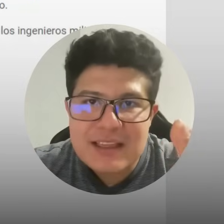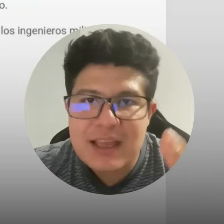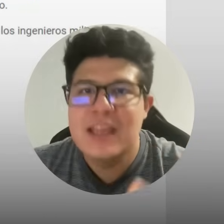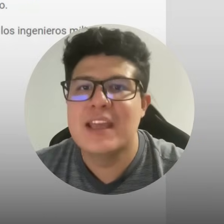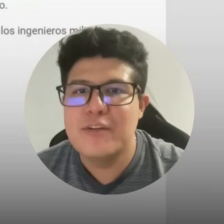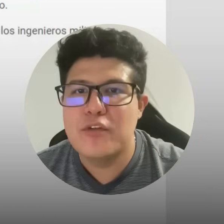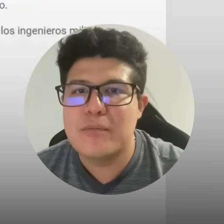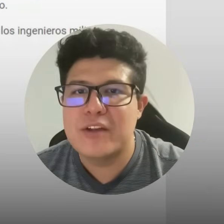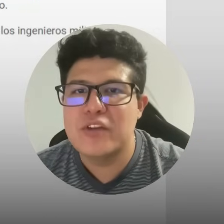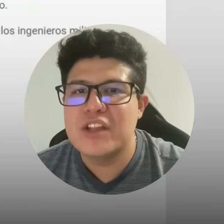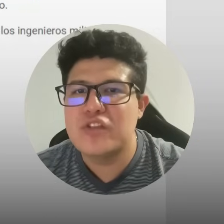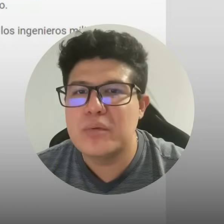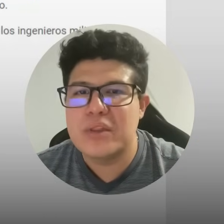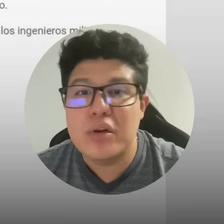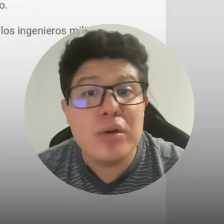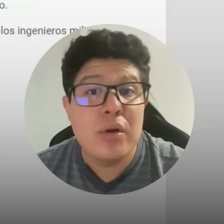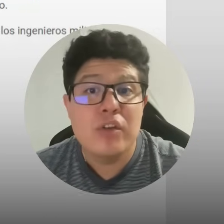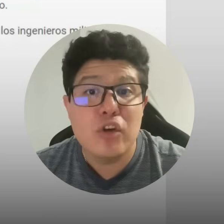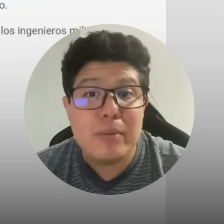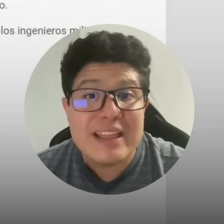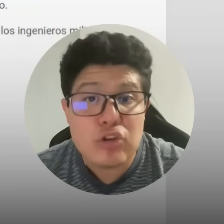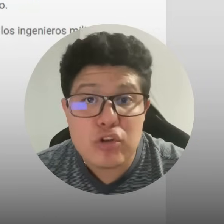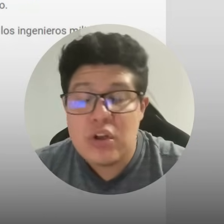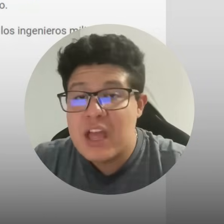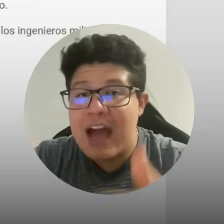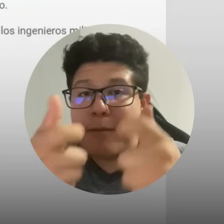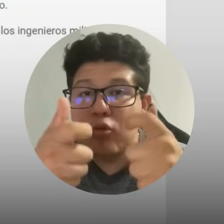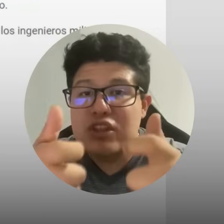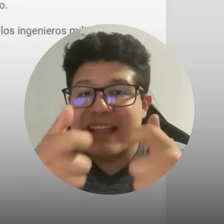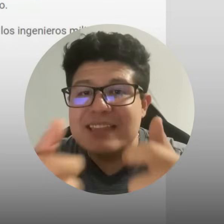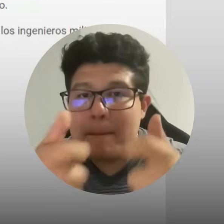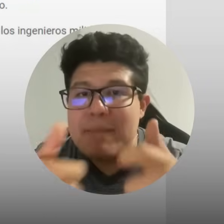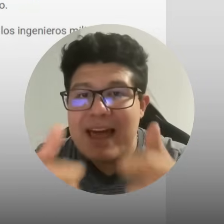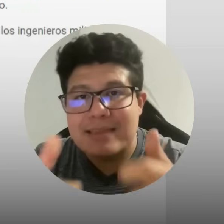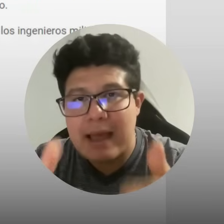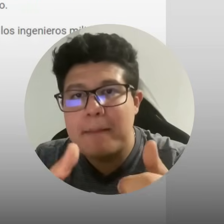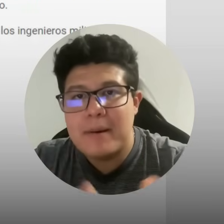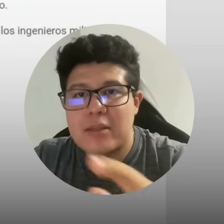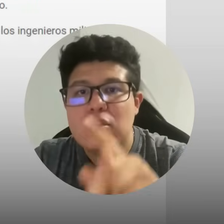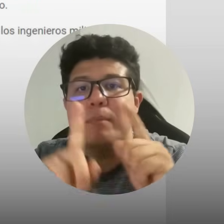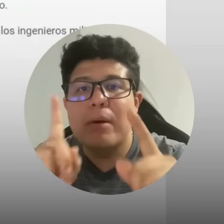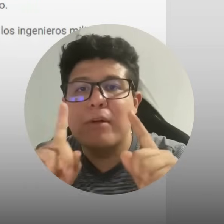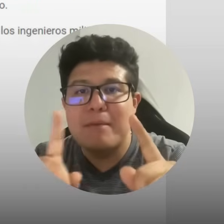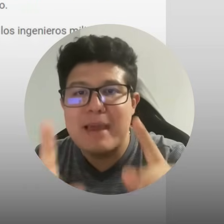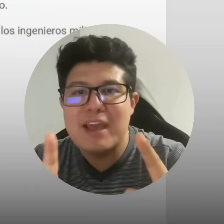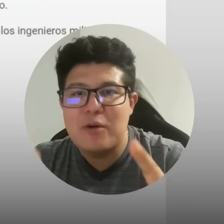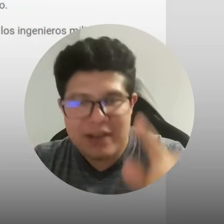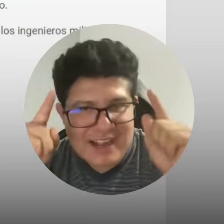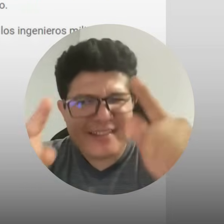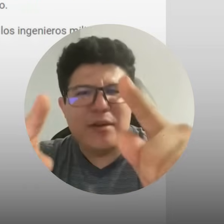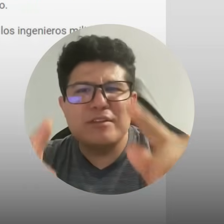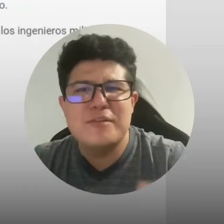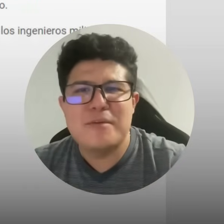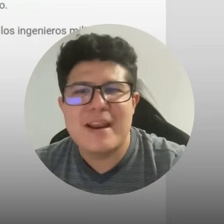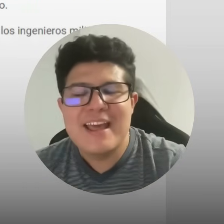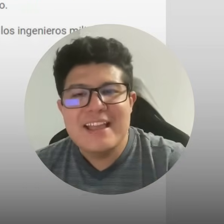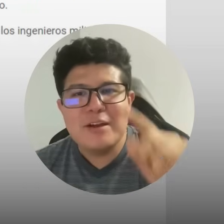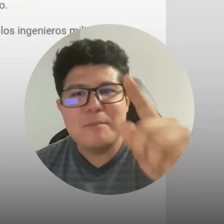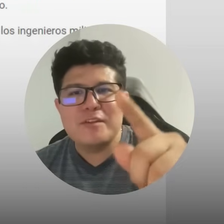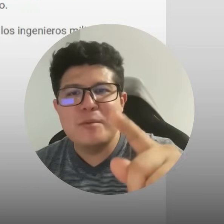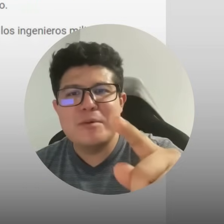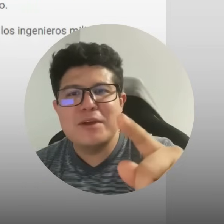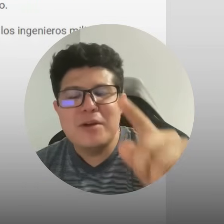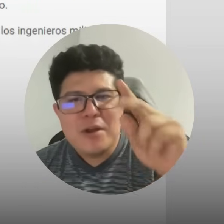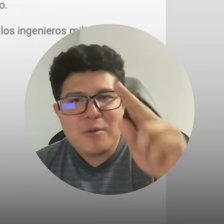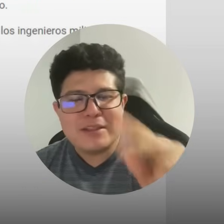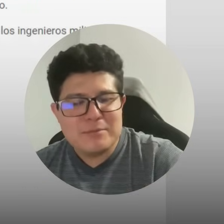abundante información y sobre todo sobre todo abundante plata para todo el pueblo de México y aquí se lo vamos a informar te